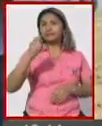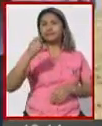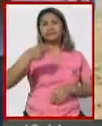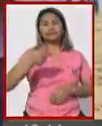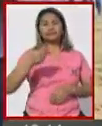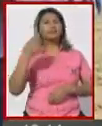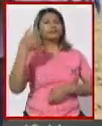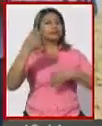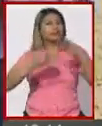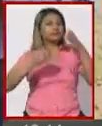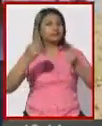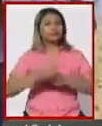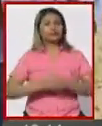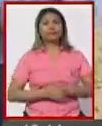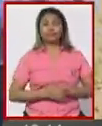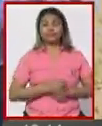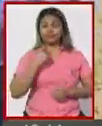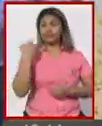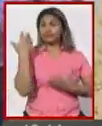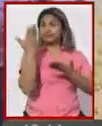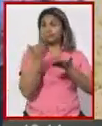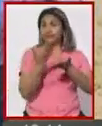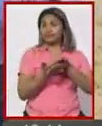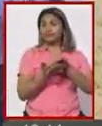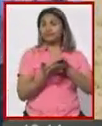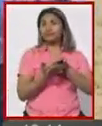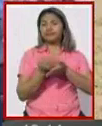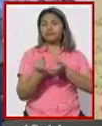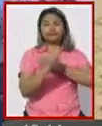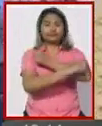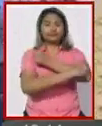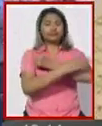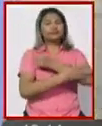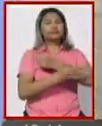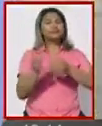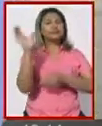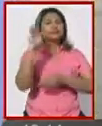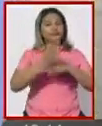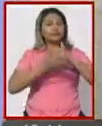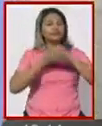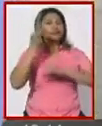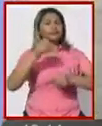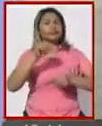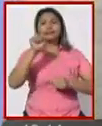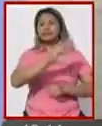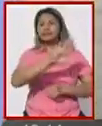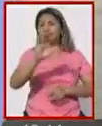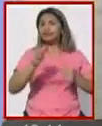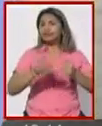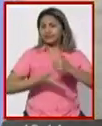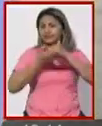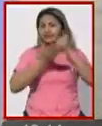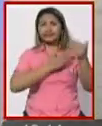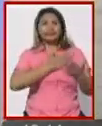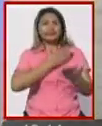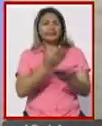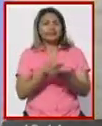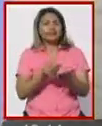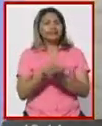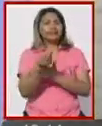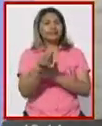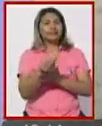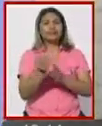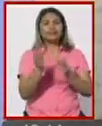leche. El señor Ángel Yapuende y su hijo llegaron desde San Pablo de Guarayos para buscar ayuda. Si usted puede colaborar económicamente para la compra del